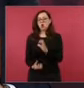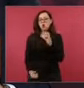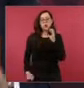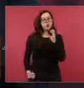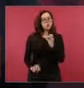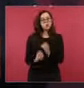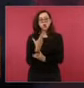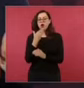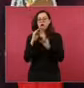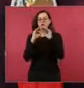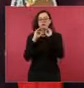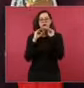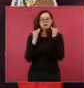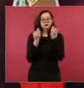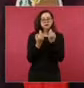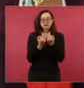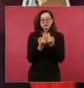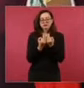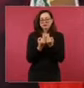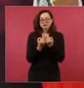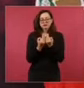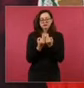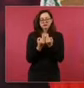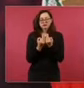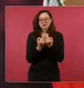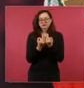porque ni modo